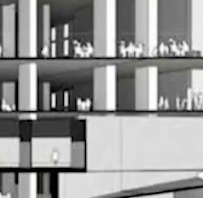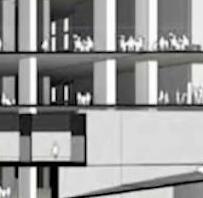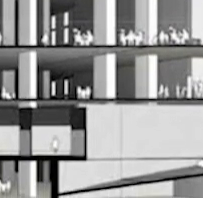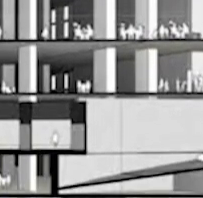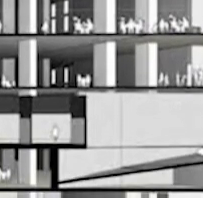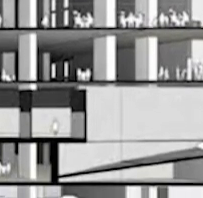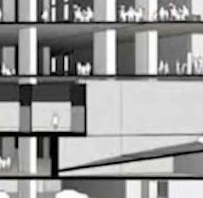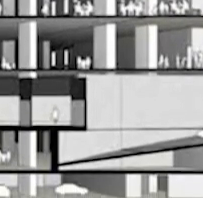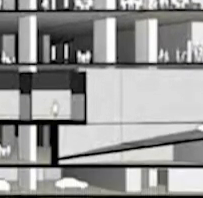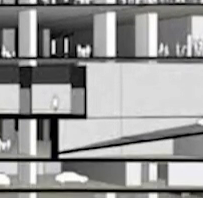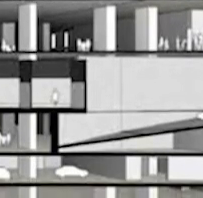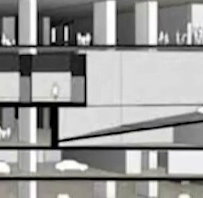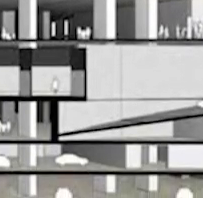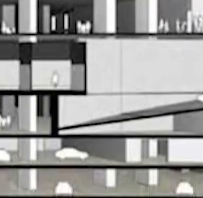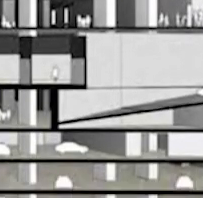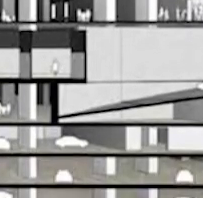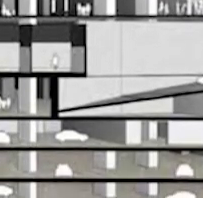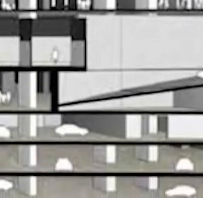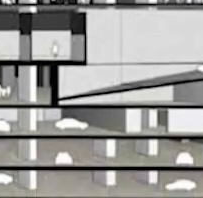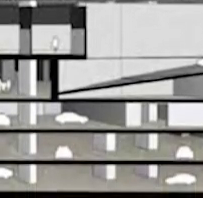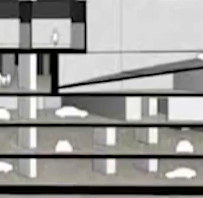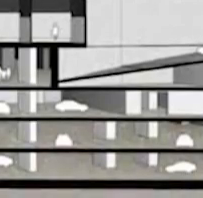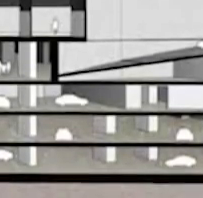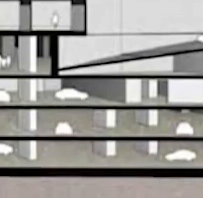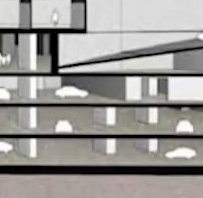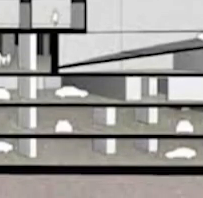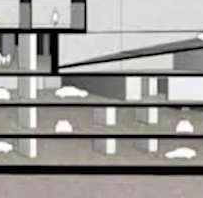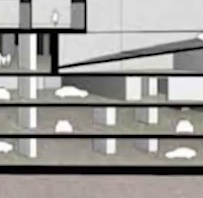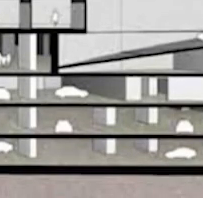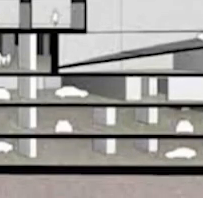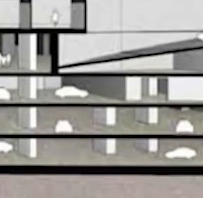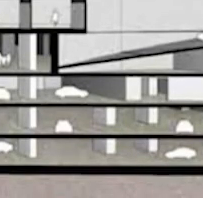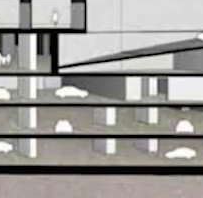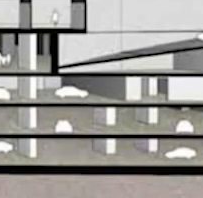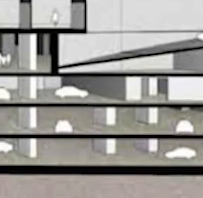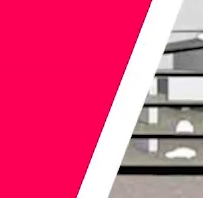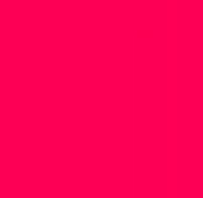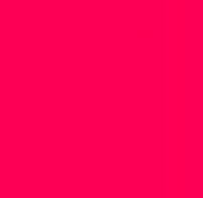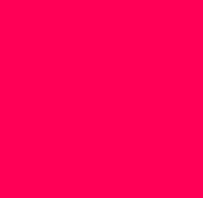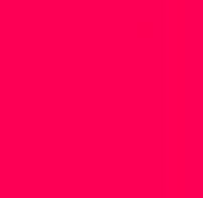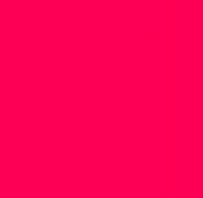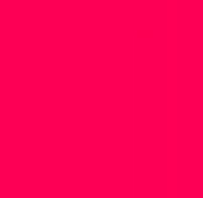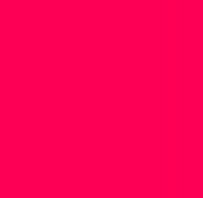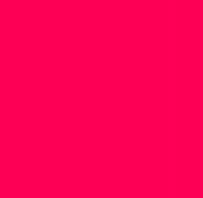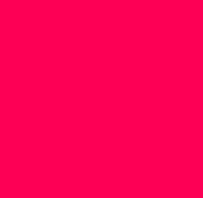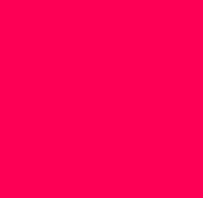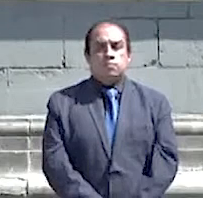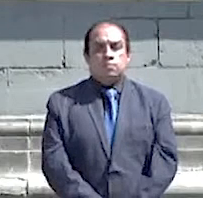de piedra local para combinar con la sensación de los patios históricos de la ciudad.